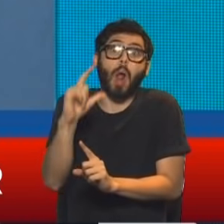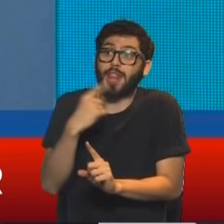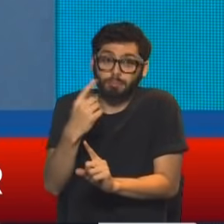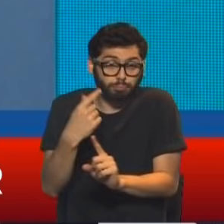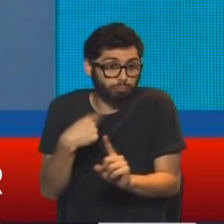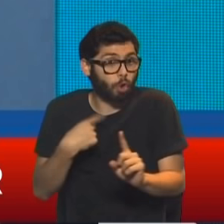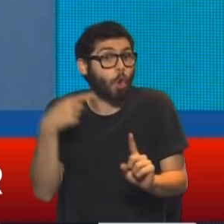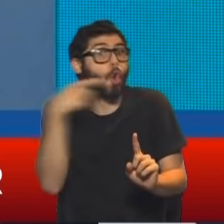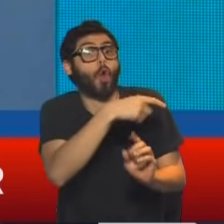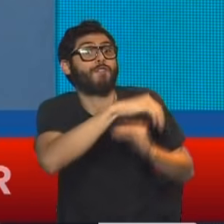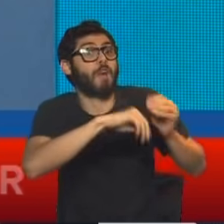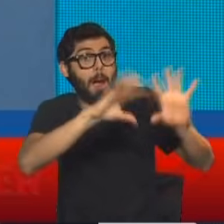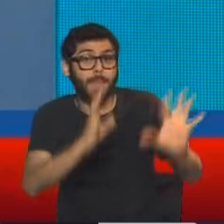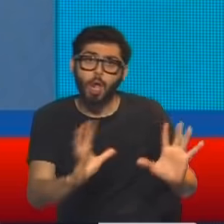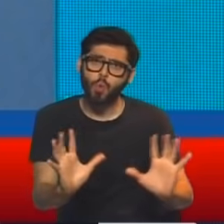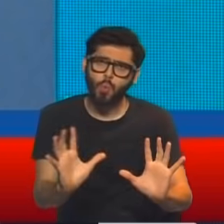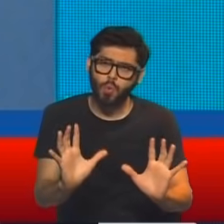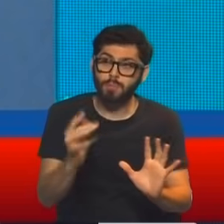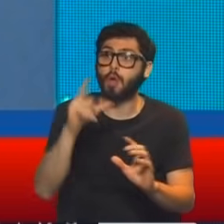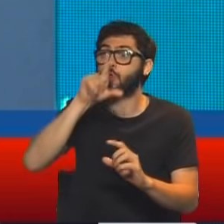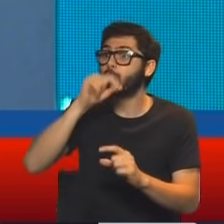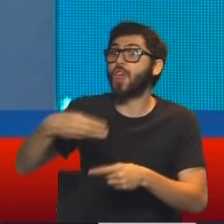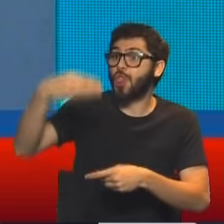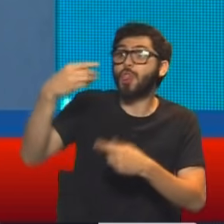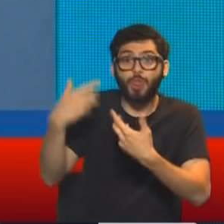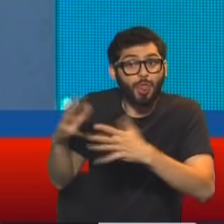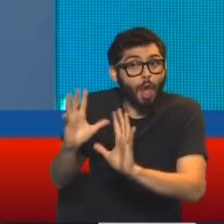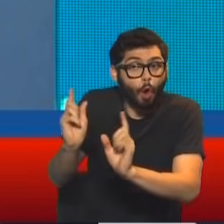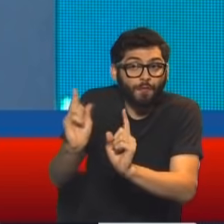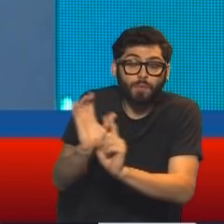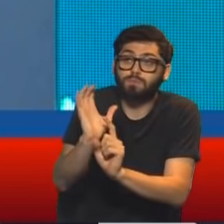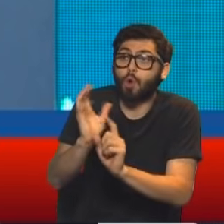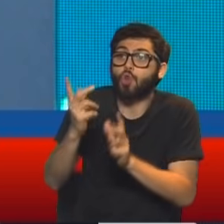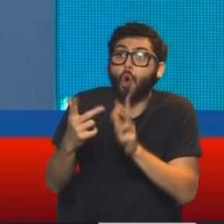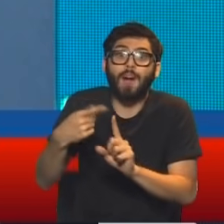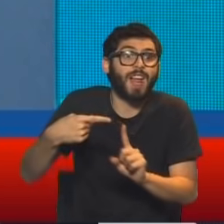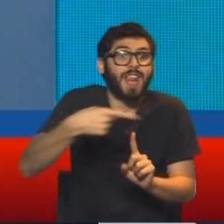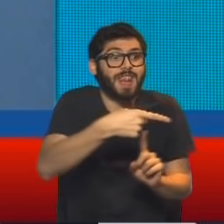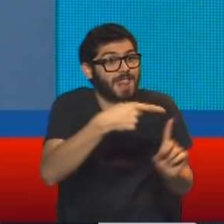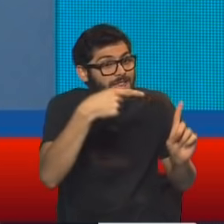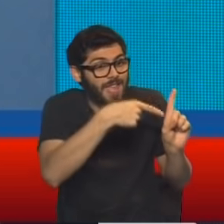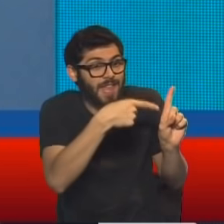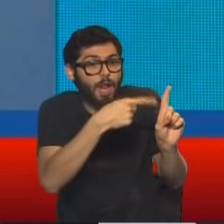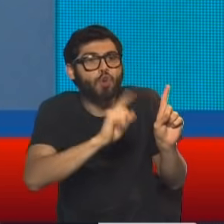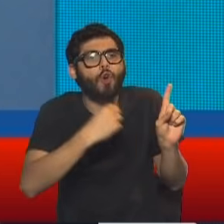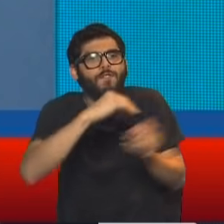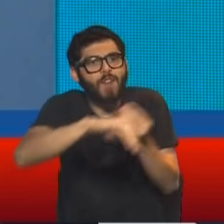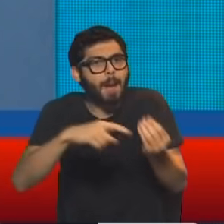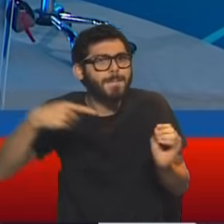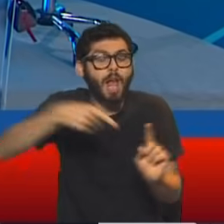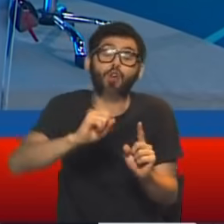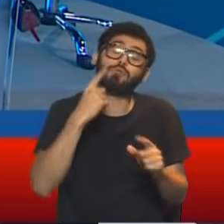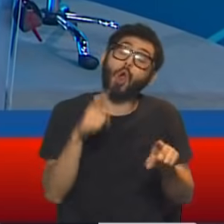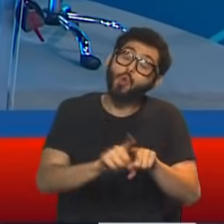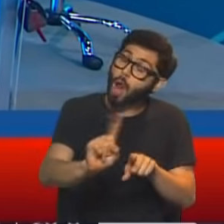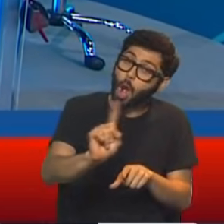el tuit al que se refería, lo subió, no borró ni el primero ni el segundo, donde muestra a qué se estaba refiriendo. No era una información confidencial. Porque no es lo mismo, porque